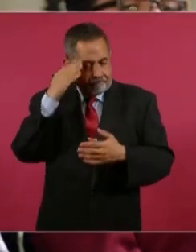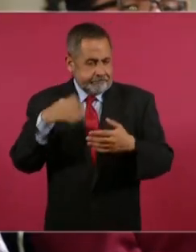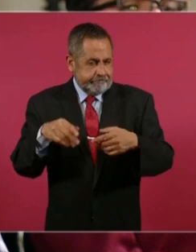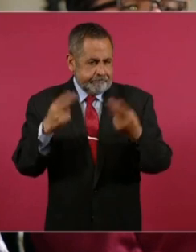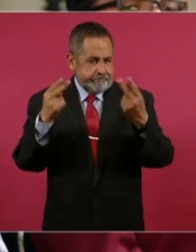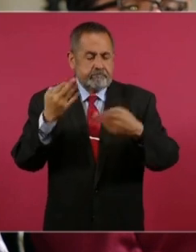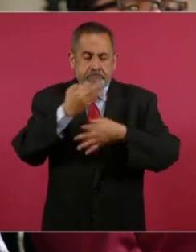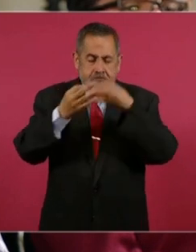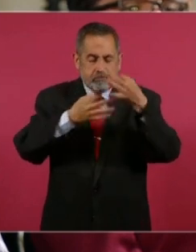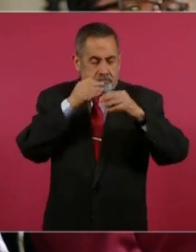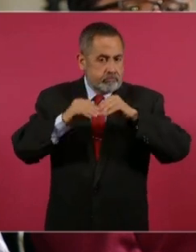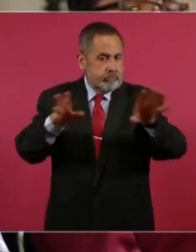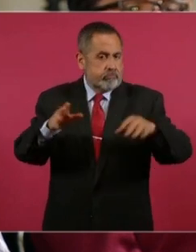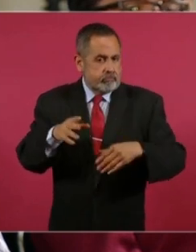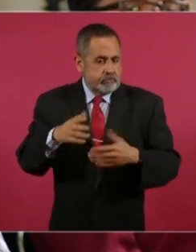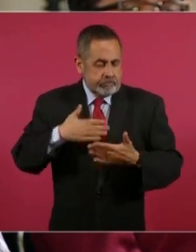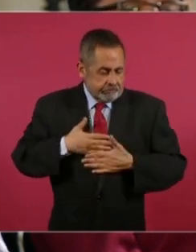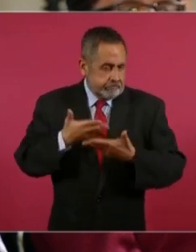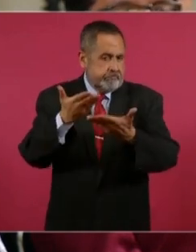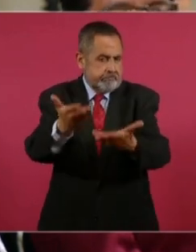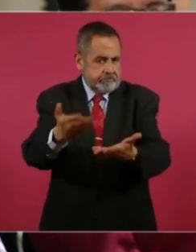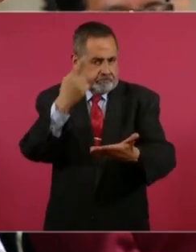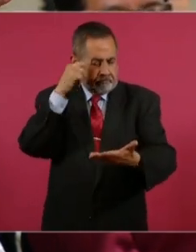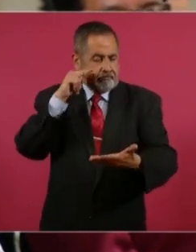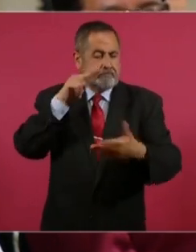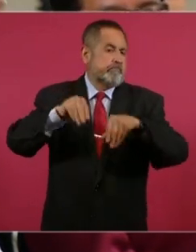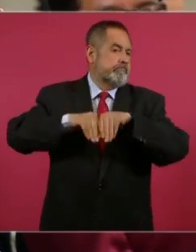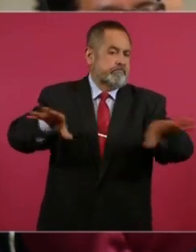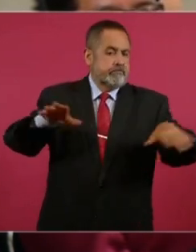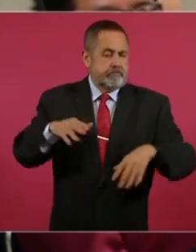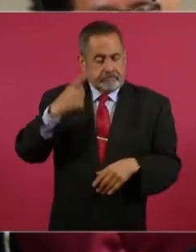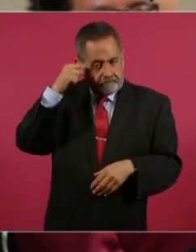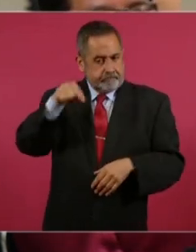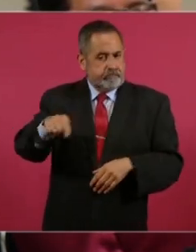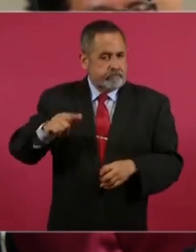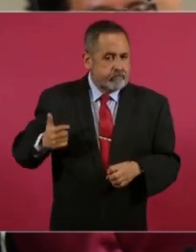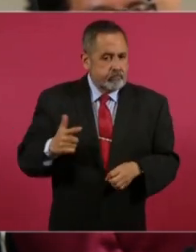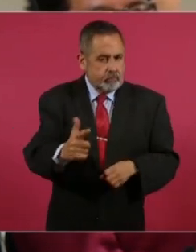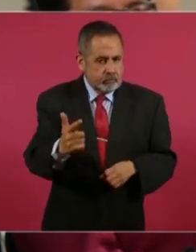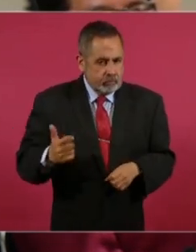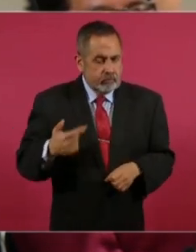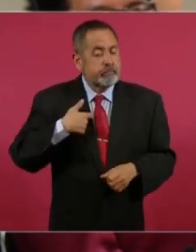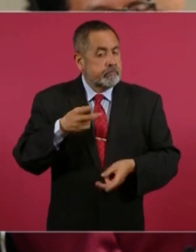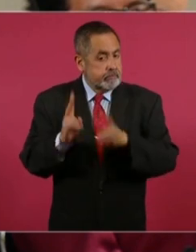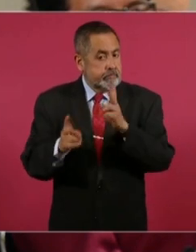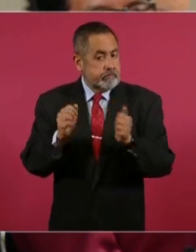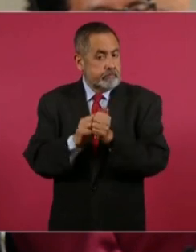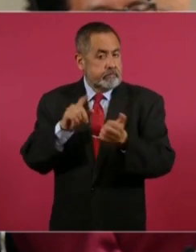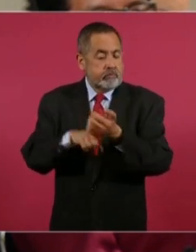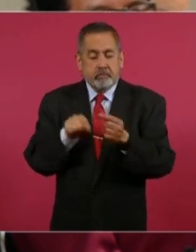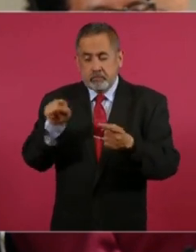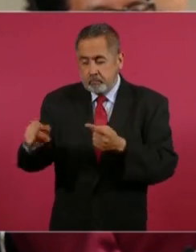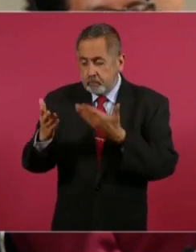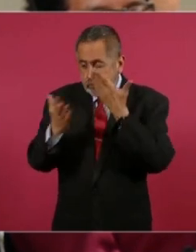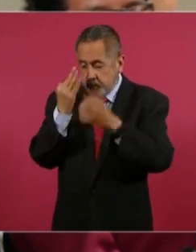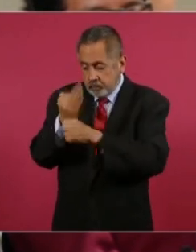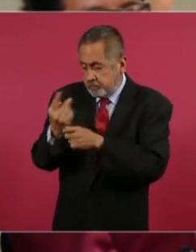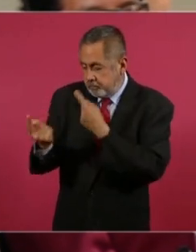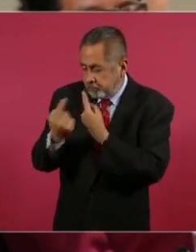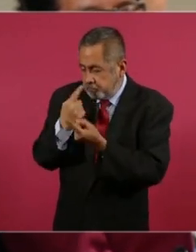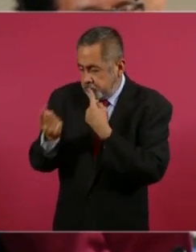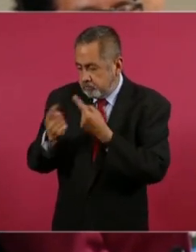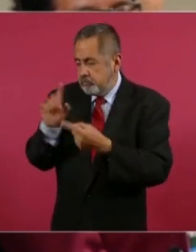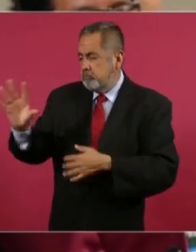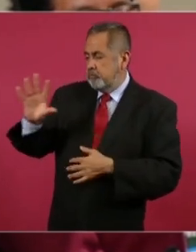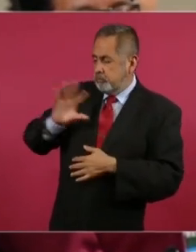se ventila aquí, yo se lo vengo a exponer porque esto tiene que ver con este estado, pero pues yo he platicado con uno de los estudiantes y